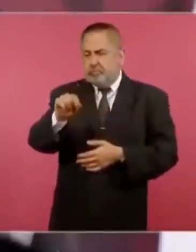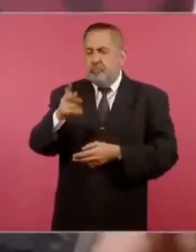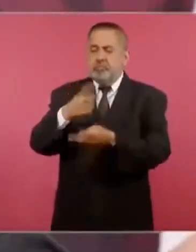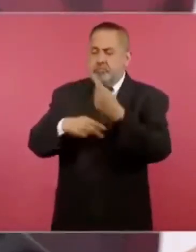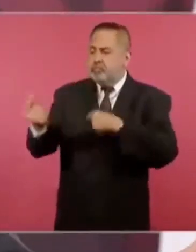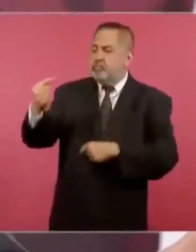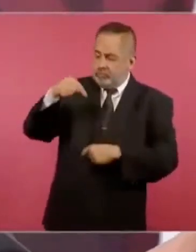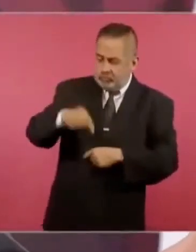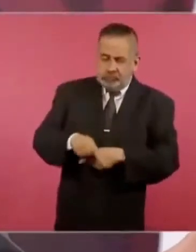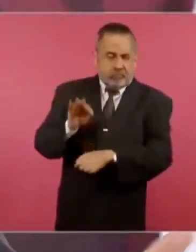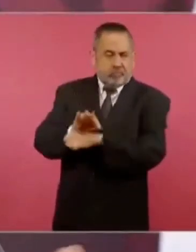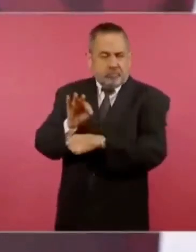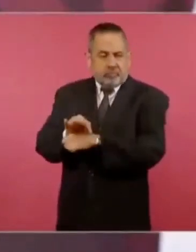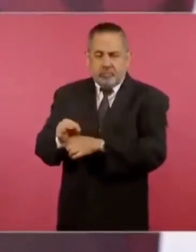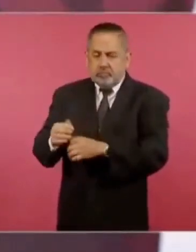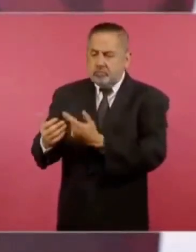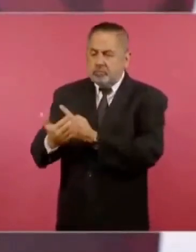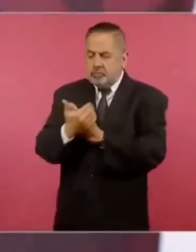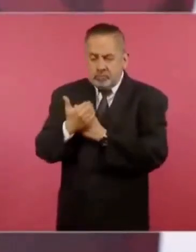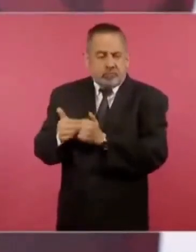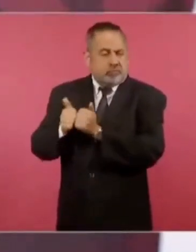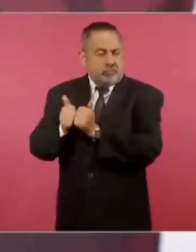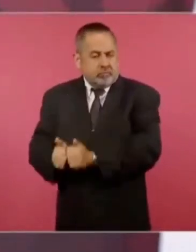el vicepresidente.